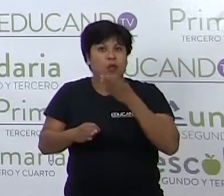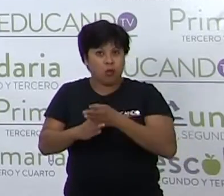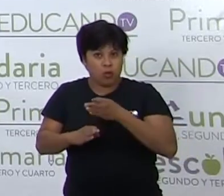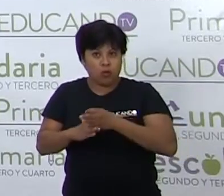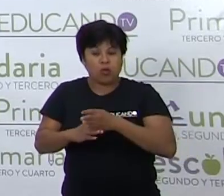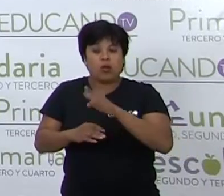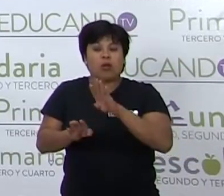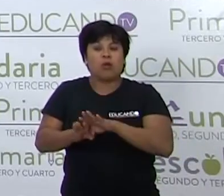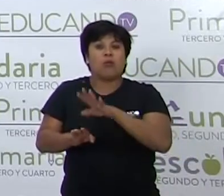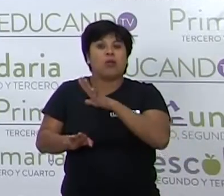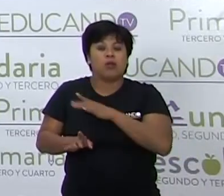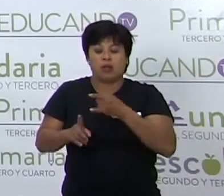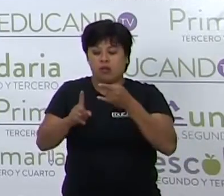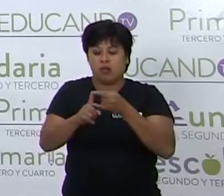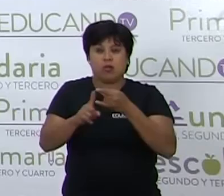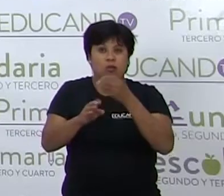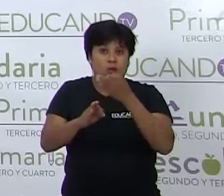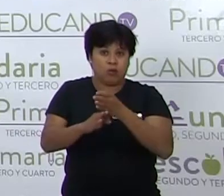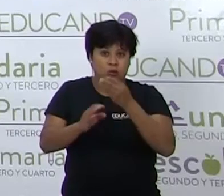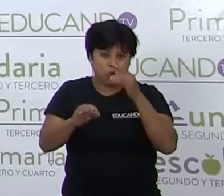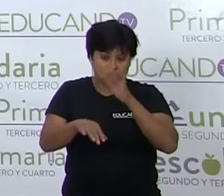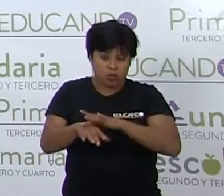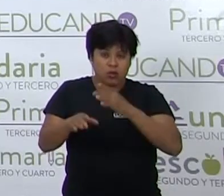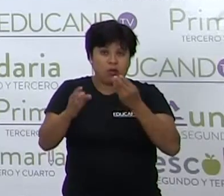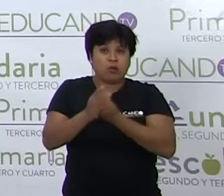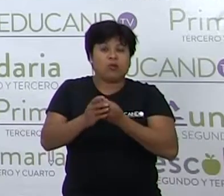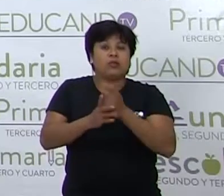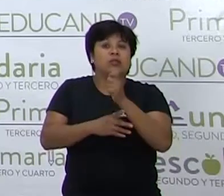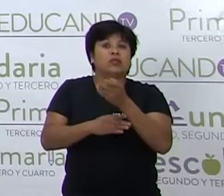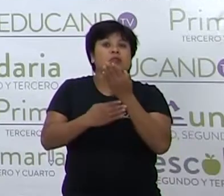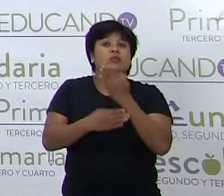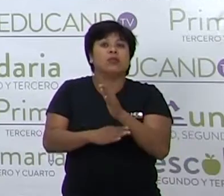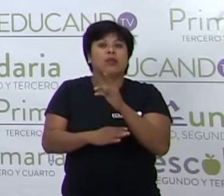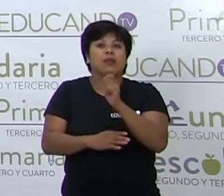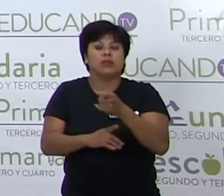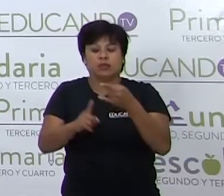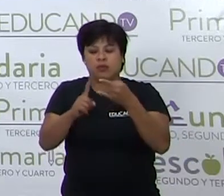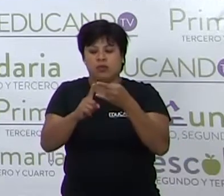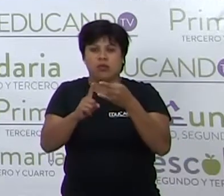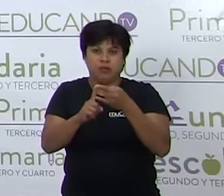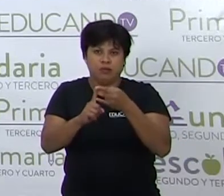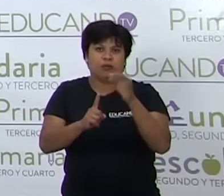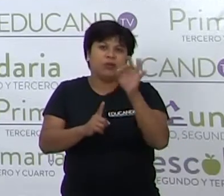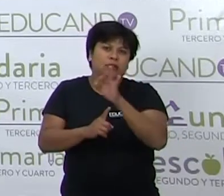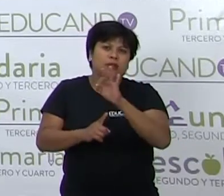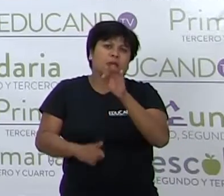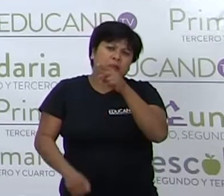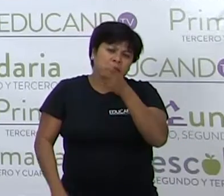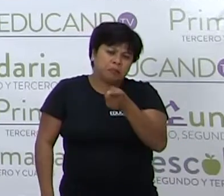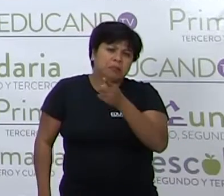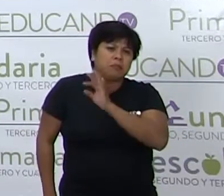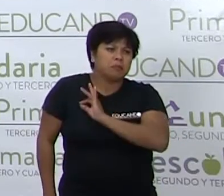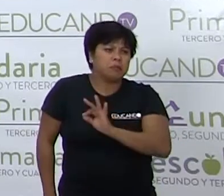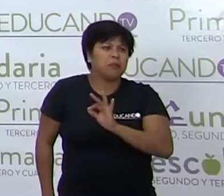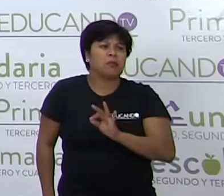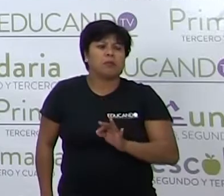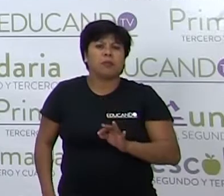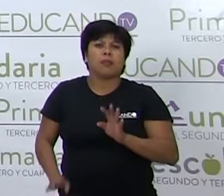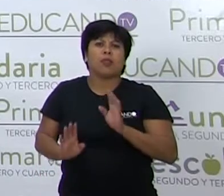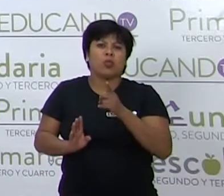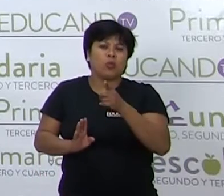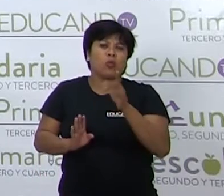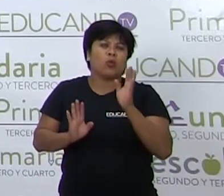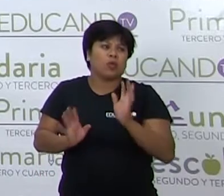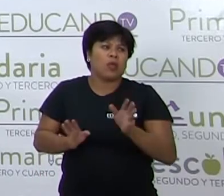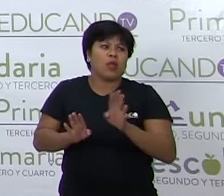caso particular de esta sesión va a tratar acerca de los cuadriláteros seguramente ya ya te